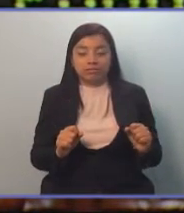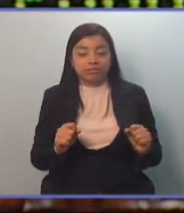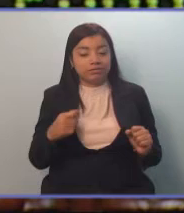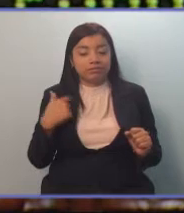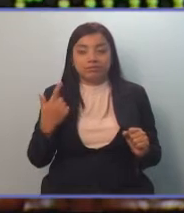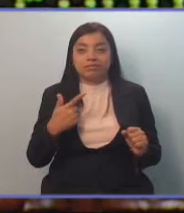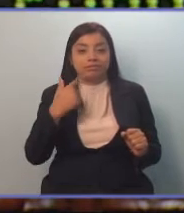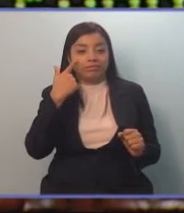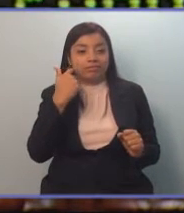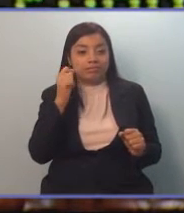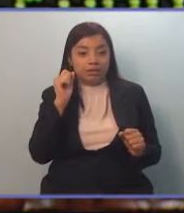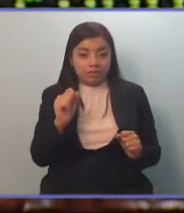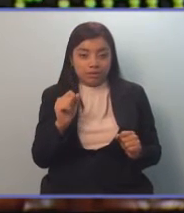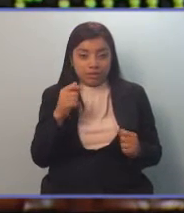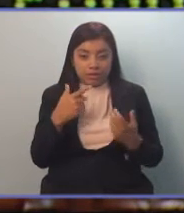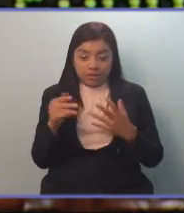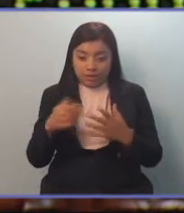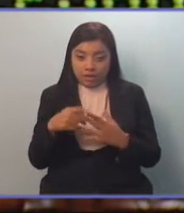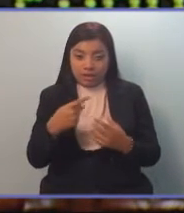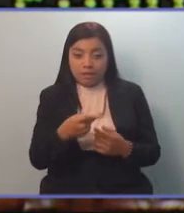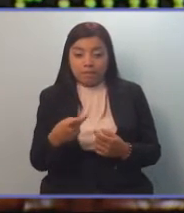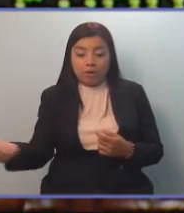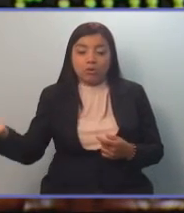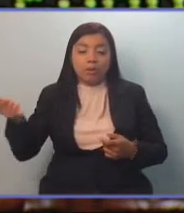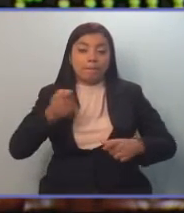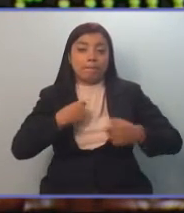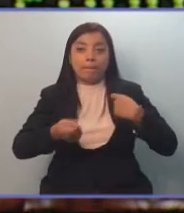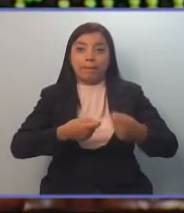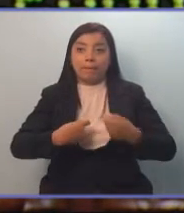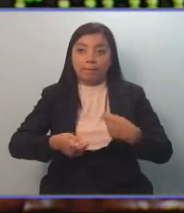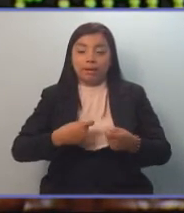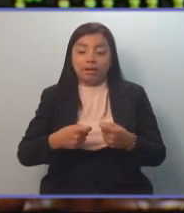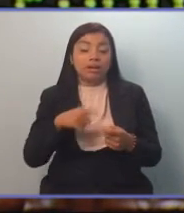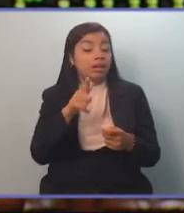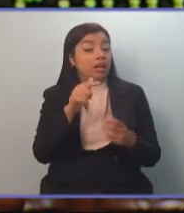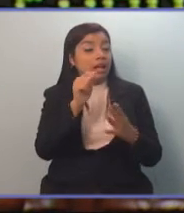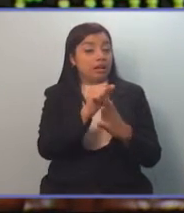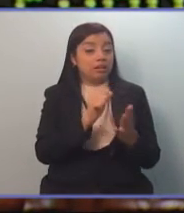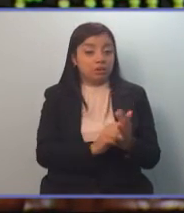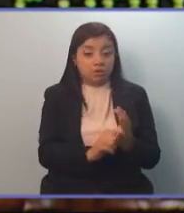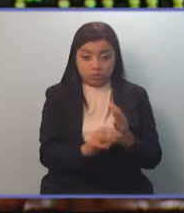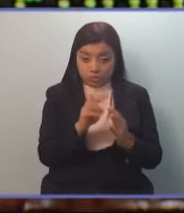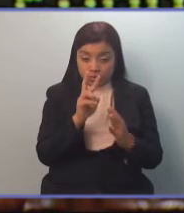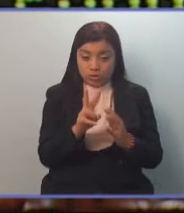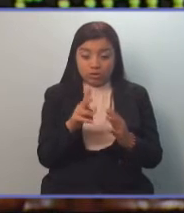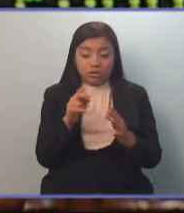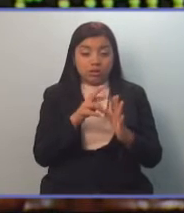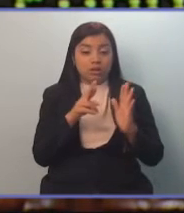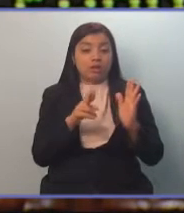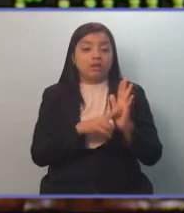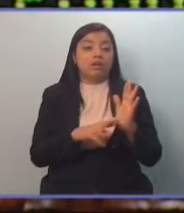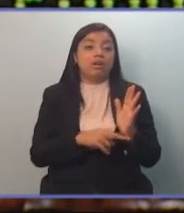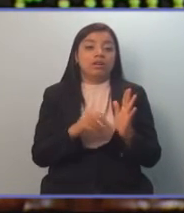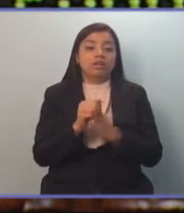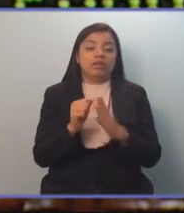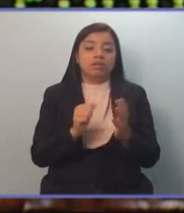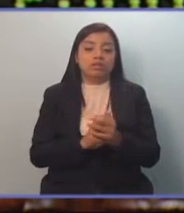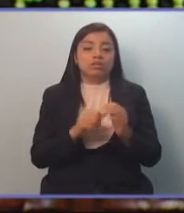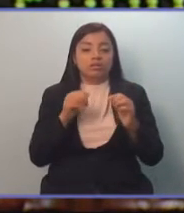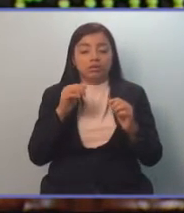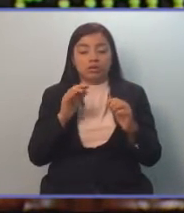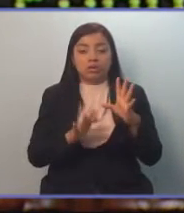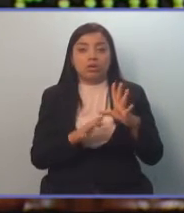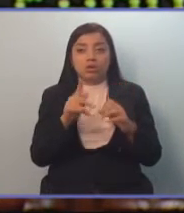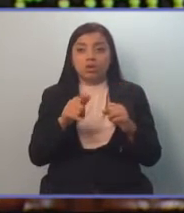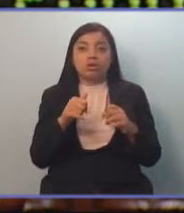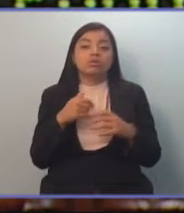de transformarlas en producto pirotécnico. Artículo 2. Refórmese el numeral 3 del artículo 11 e